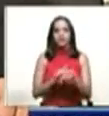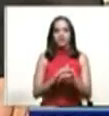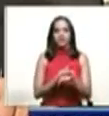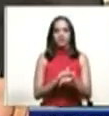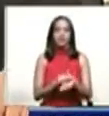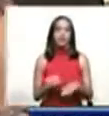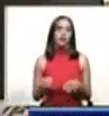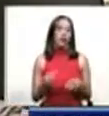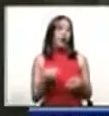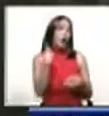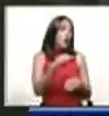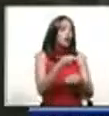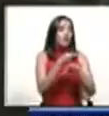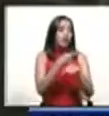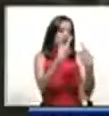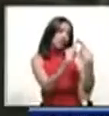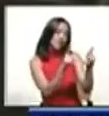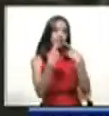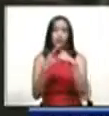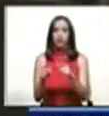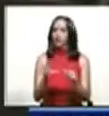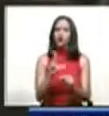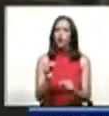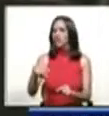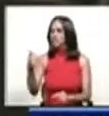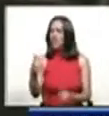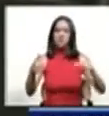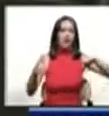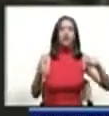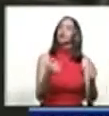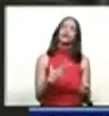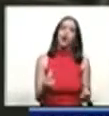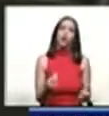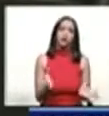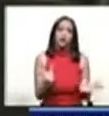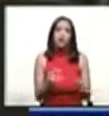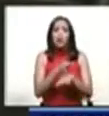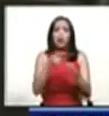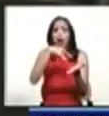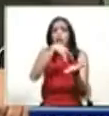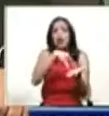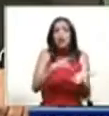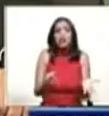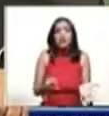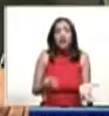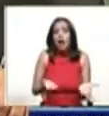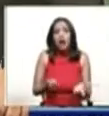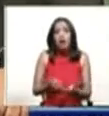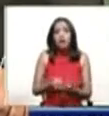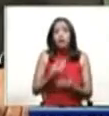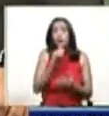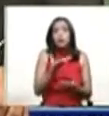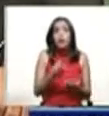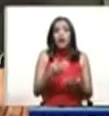tienen otro estilo. No es que uno esté bien, otro esté mal. Simplemente que en el estilo de él, él ha apostado la difusión de su gestión en las redes. Y bueno, y ya